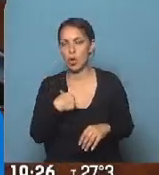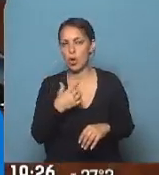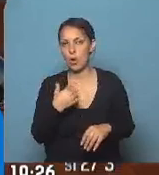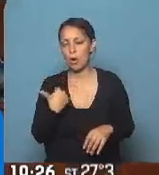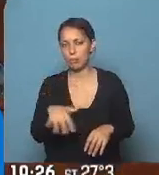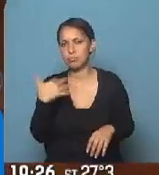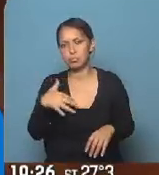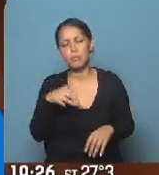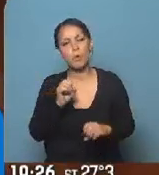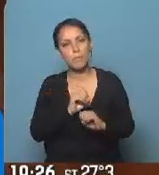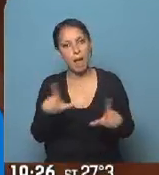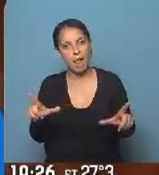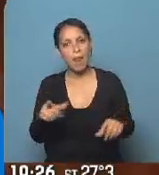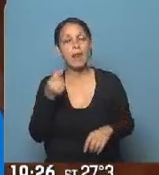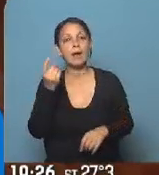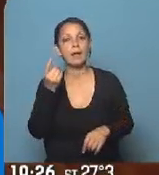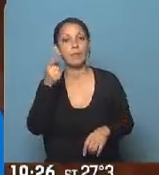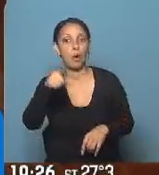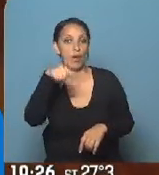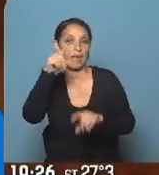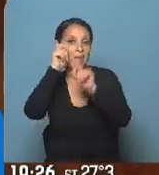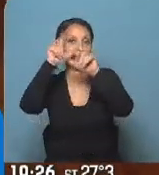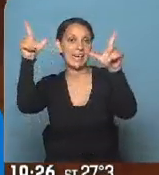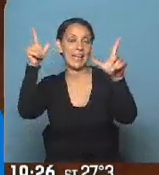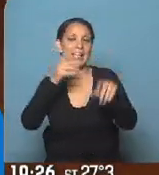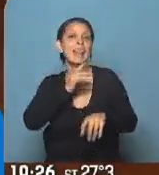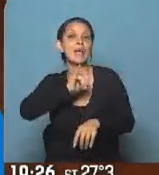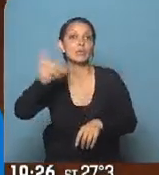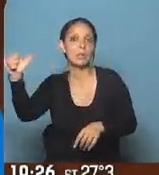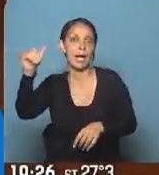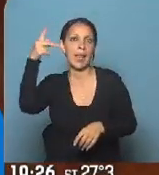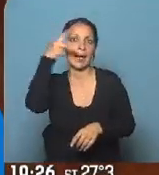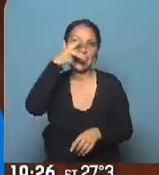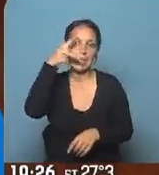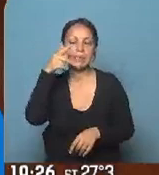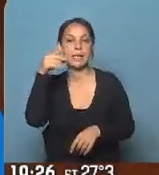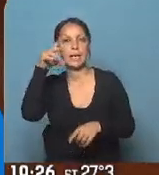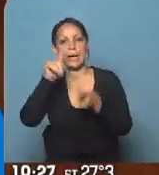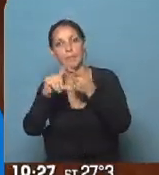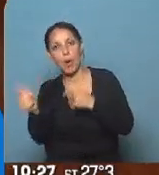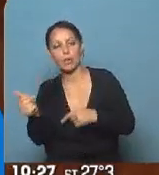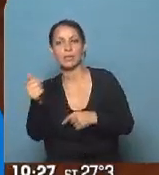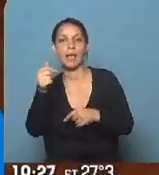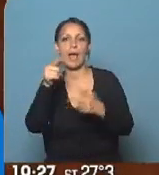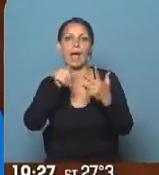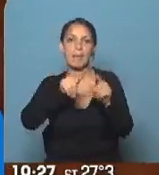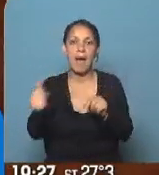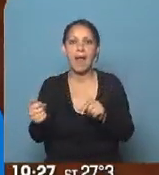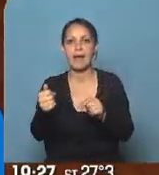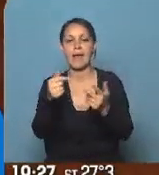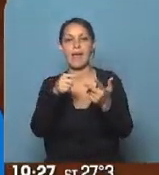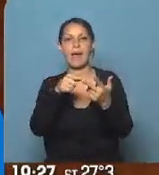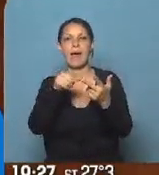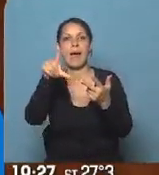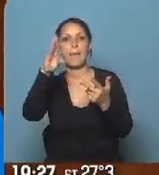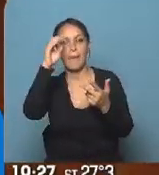mal. Imagínese en ese momento denunciar a Kirchner, a Cristina Kirchner, a Alicia Kirchner, a Lázaro Báez, a